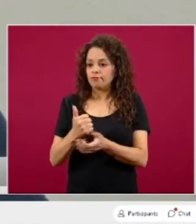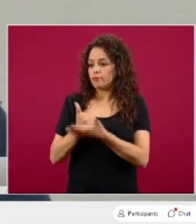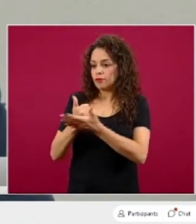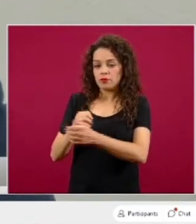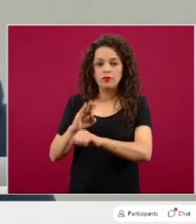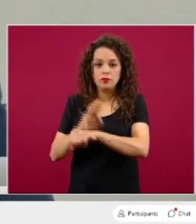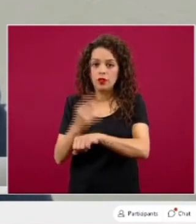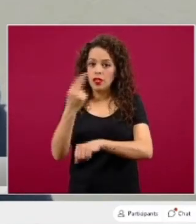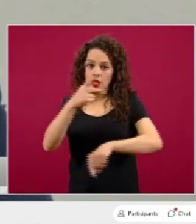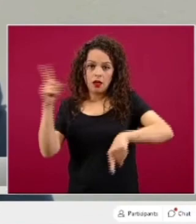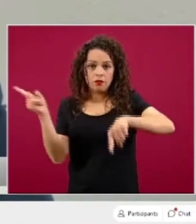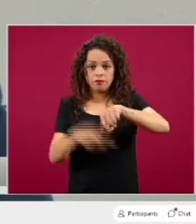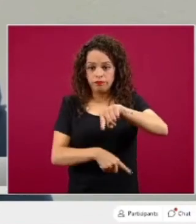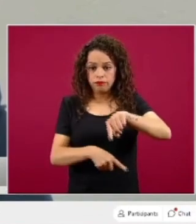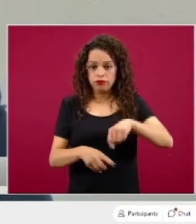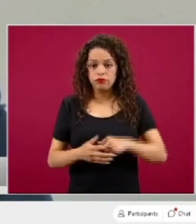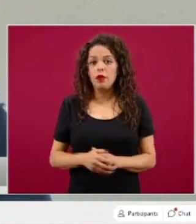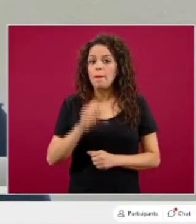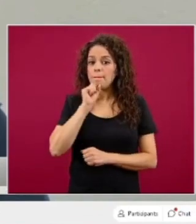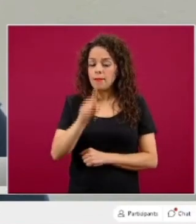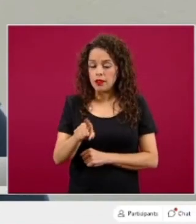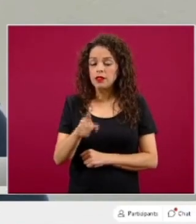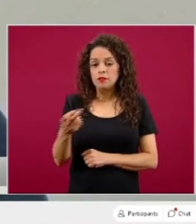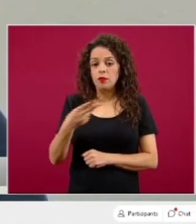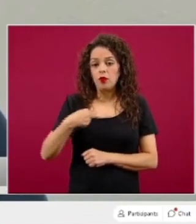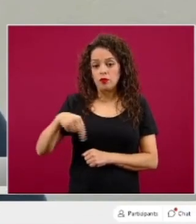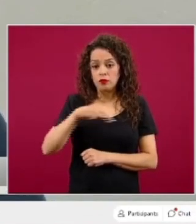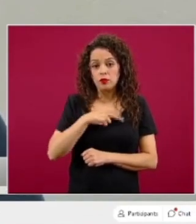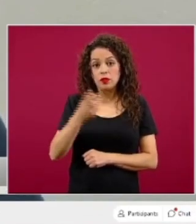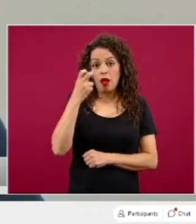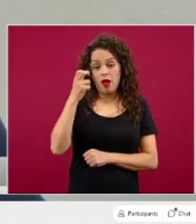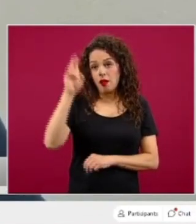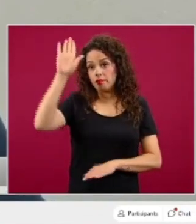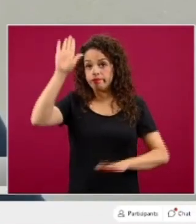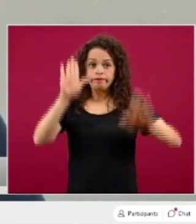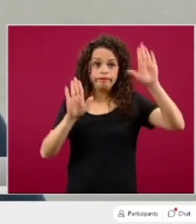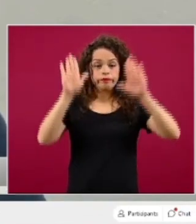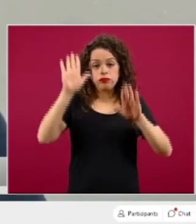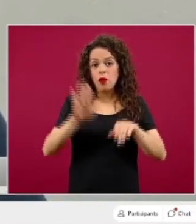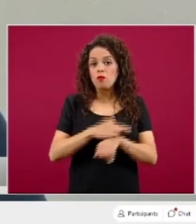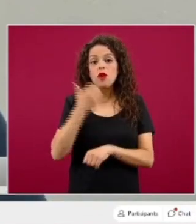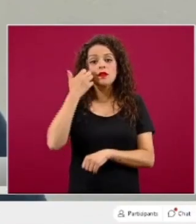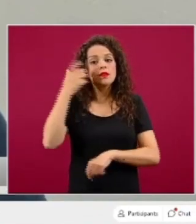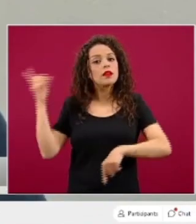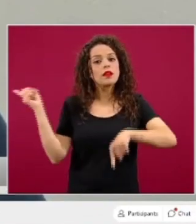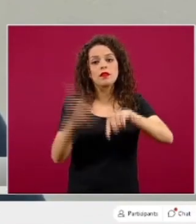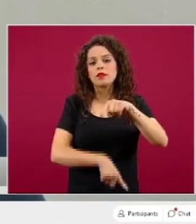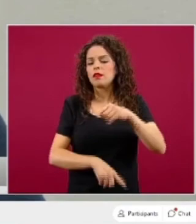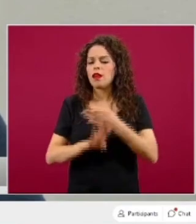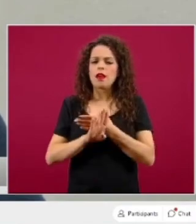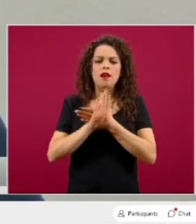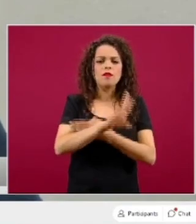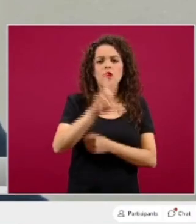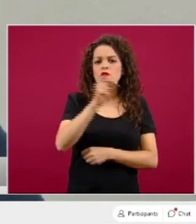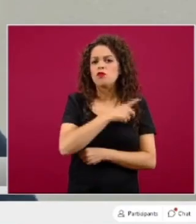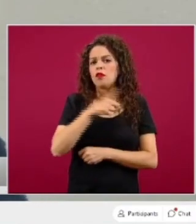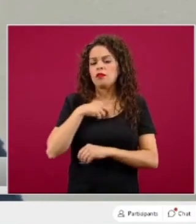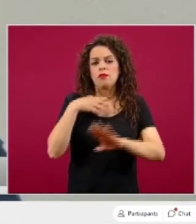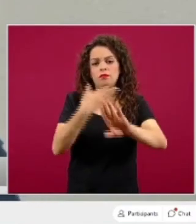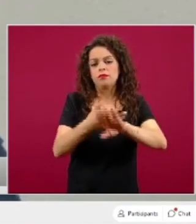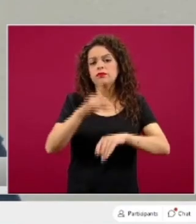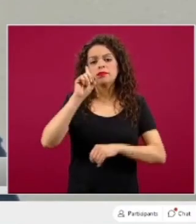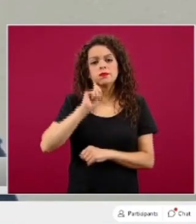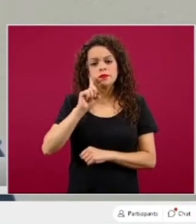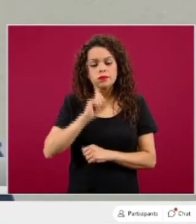decimos, levantamos la voz en contra de esas violencias y en ese sentido señalar que somos